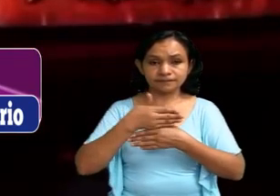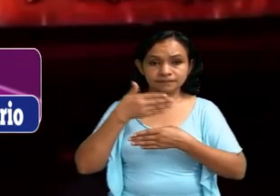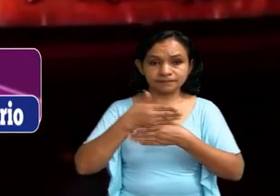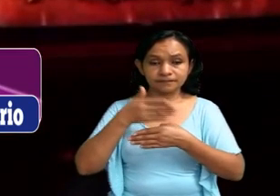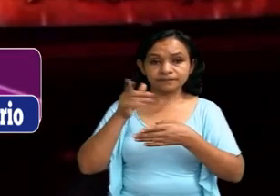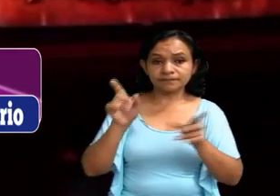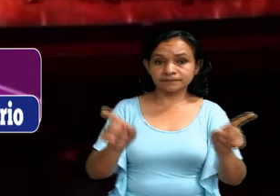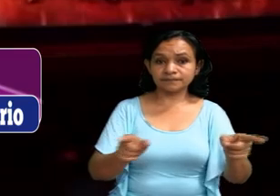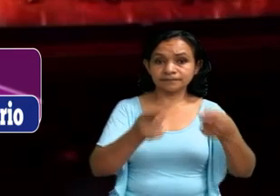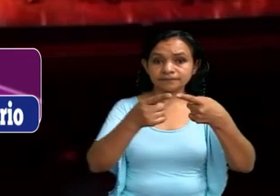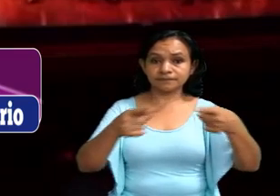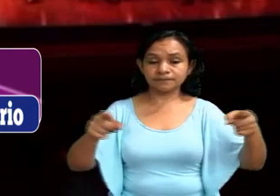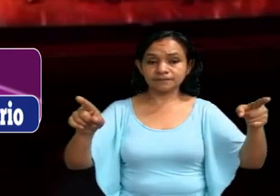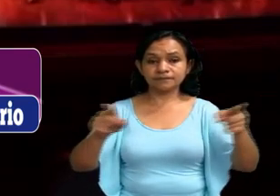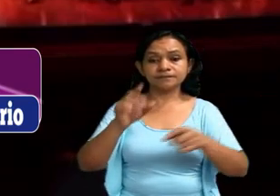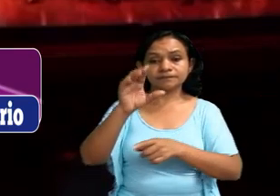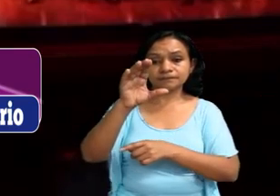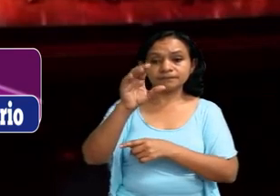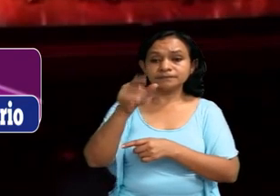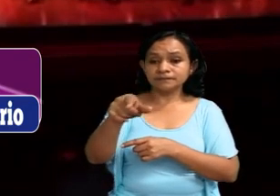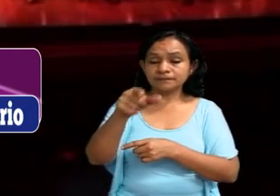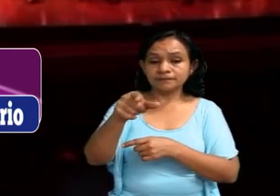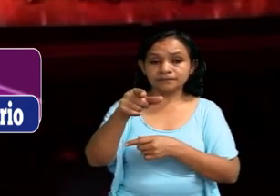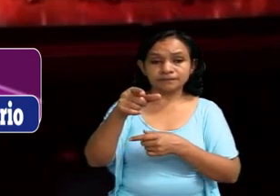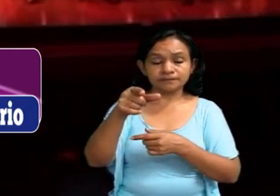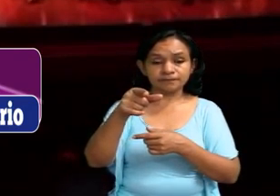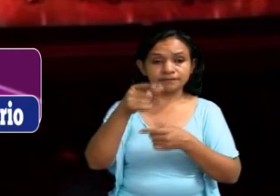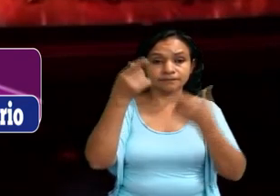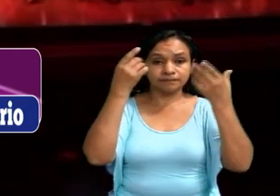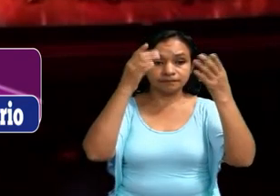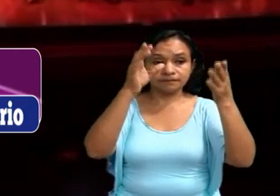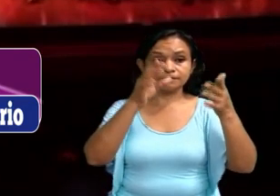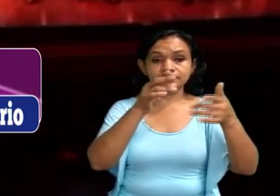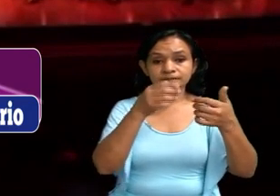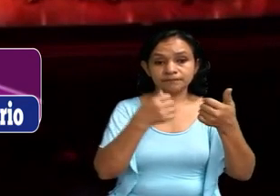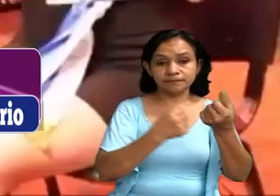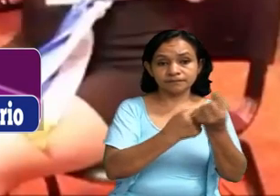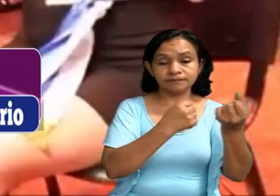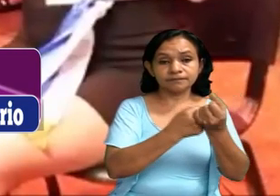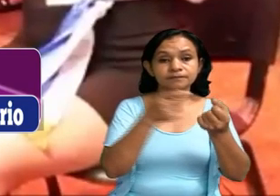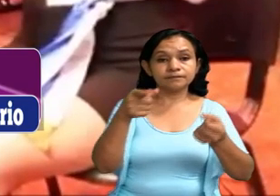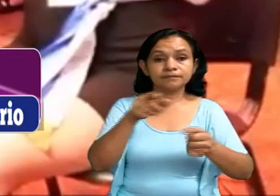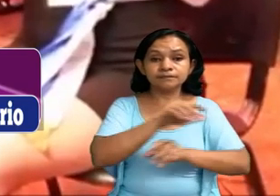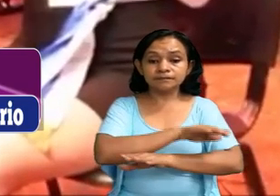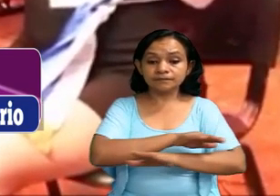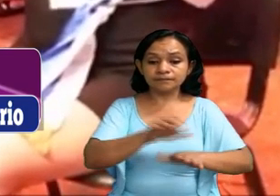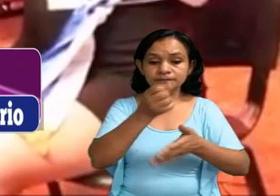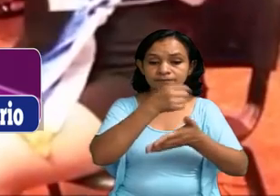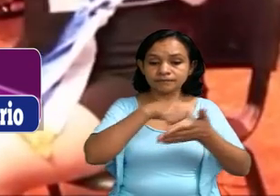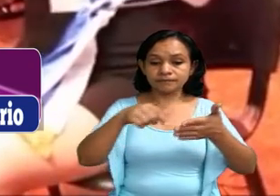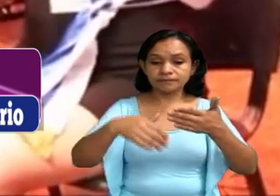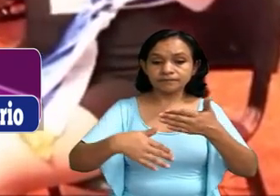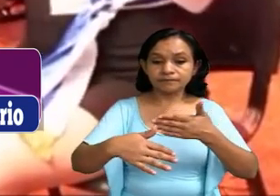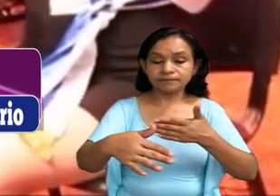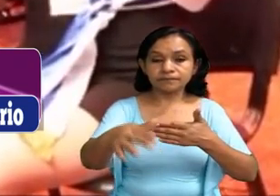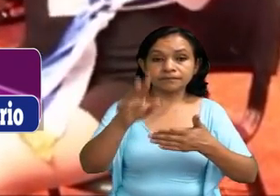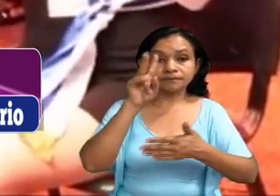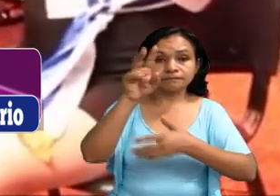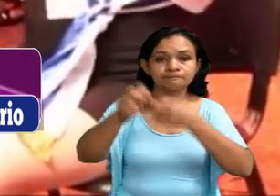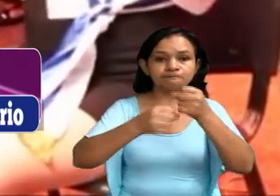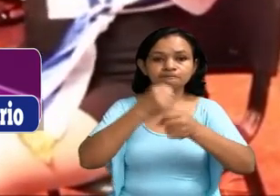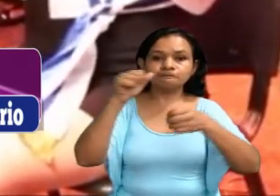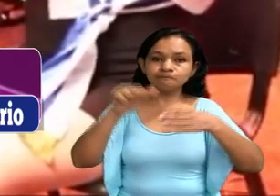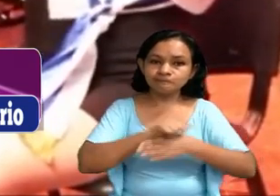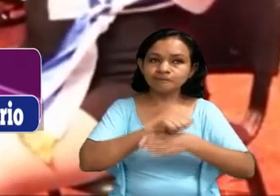también ahí el Foro Nicaragüense de Cultura. Casualmente este proyecto llega a su culminación en las próximas semanas, después de 2 años,